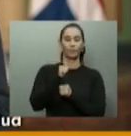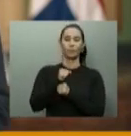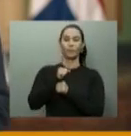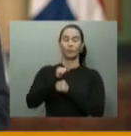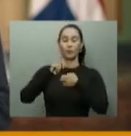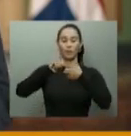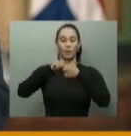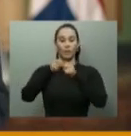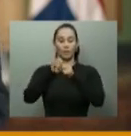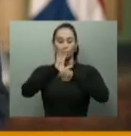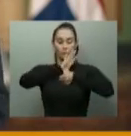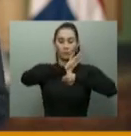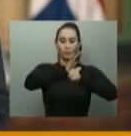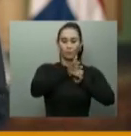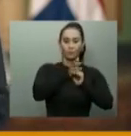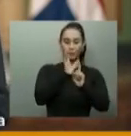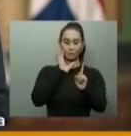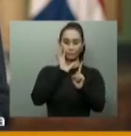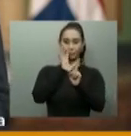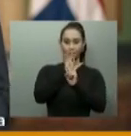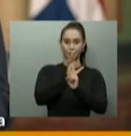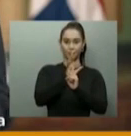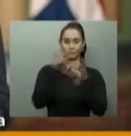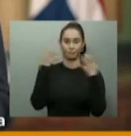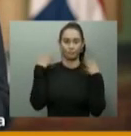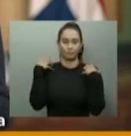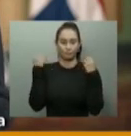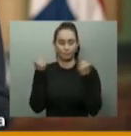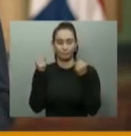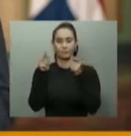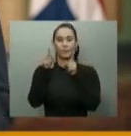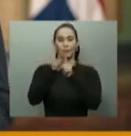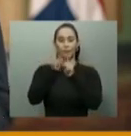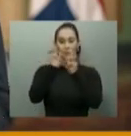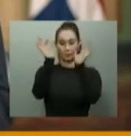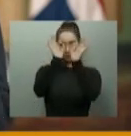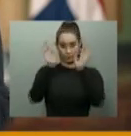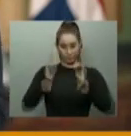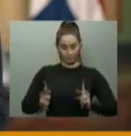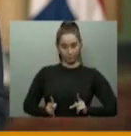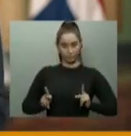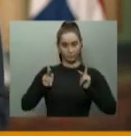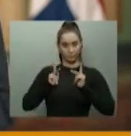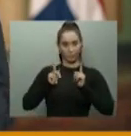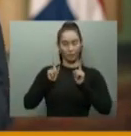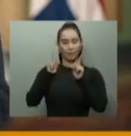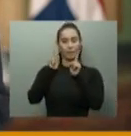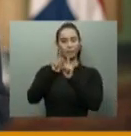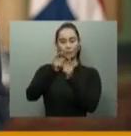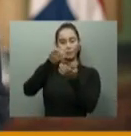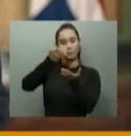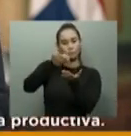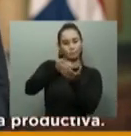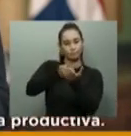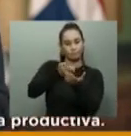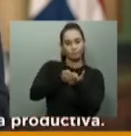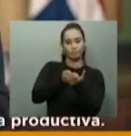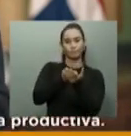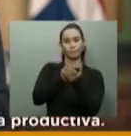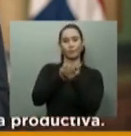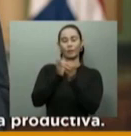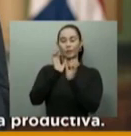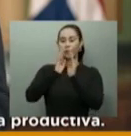y aves que simplemente abren vuelo y se van a otro país donde él esté en mejores condiciones al